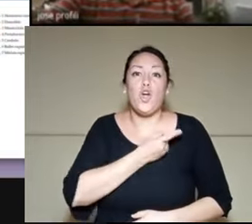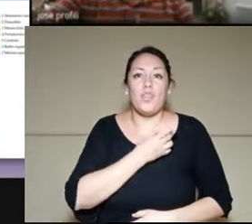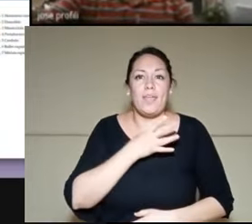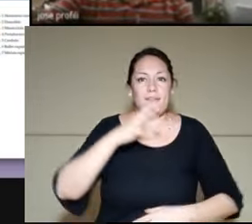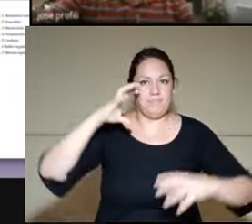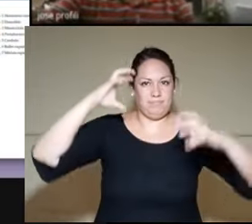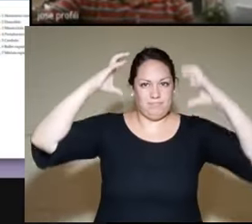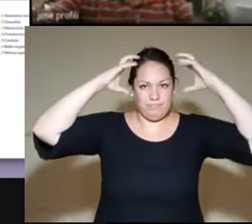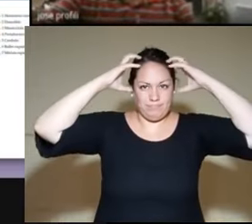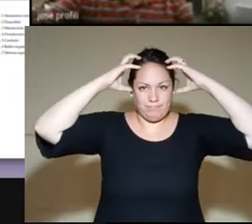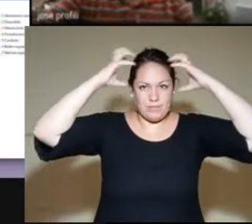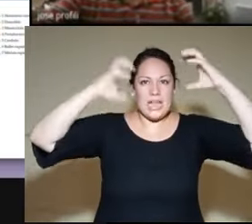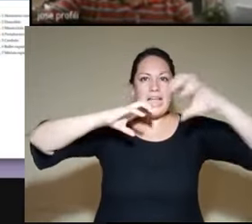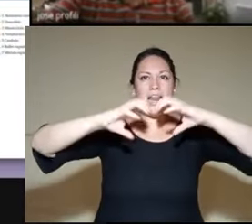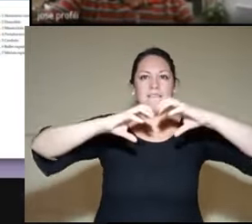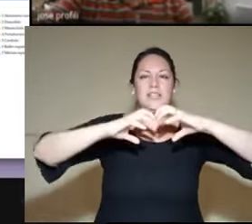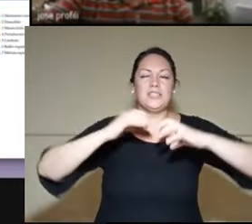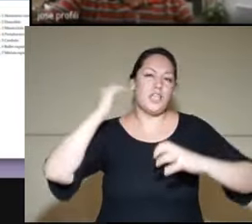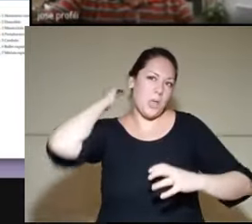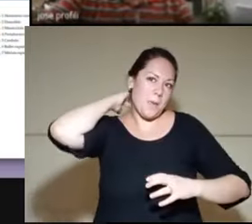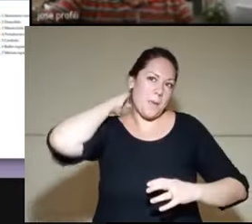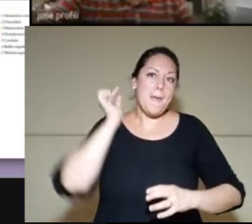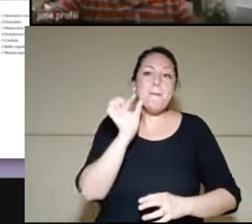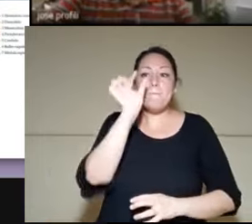cavidad craneana. Y la médula como